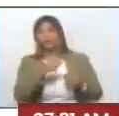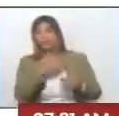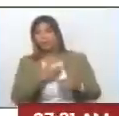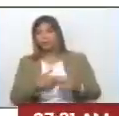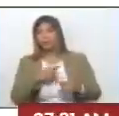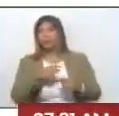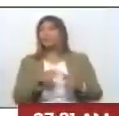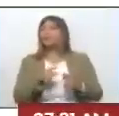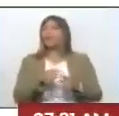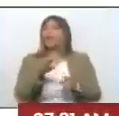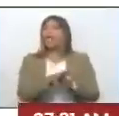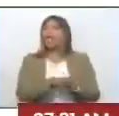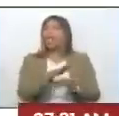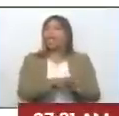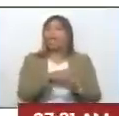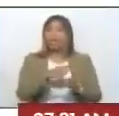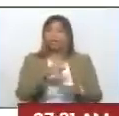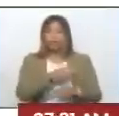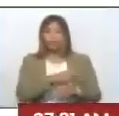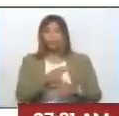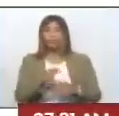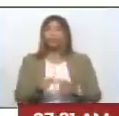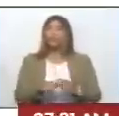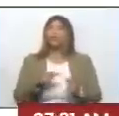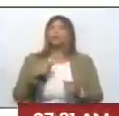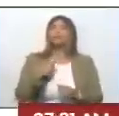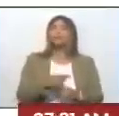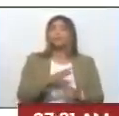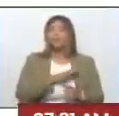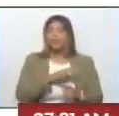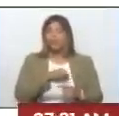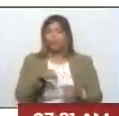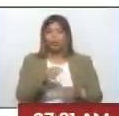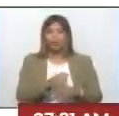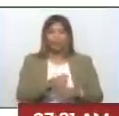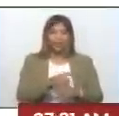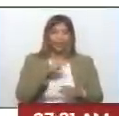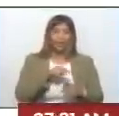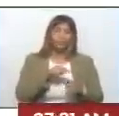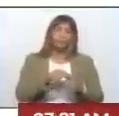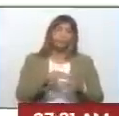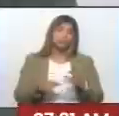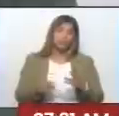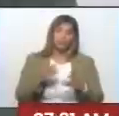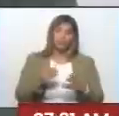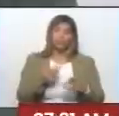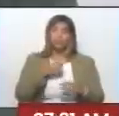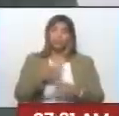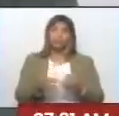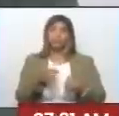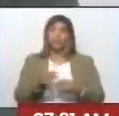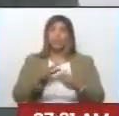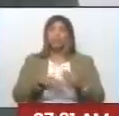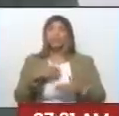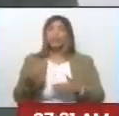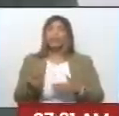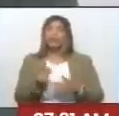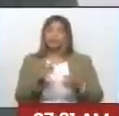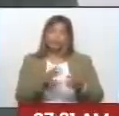sus lacayos en el país para hacerse con los recursos y activos del Estado. Esto es parte de lo que además las declaraciones que han surgido luego de esto, porque